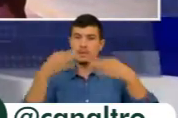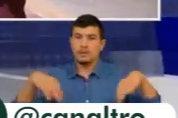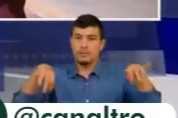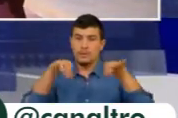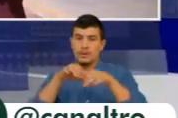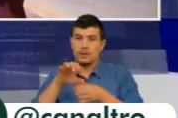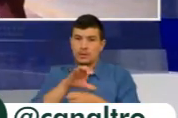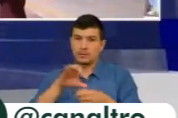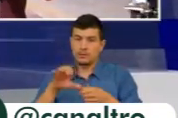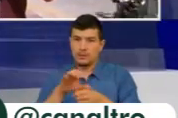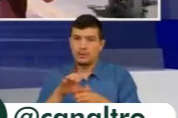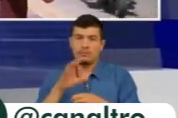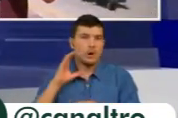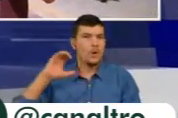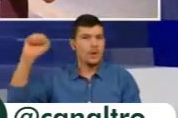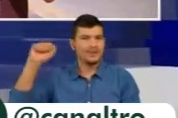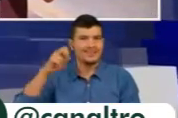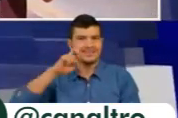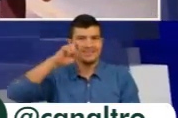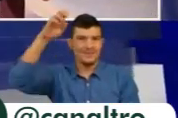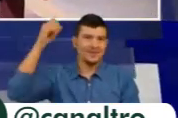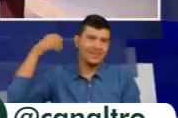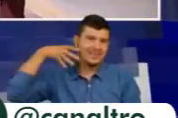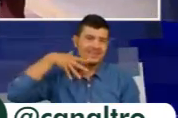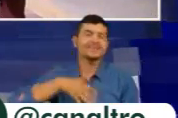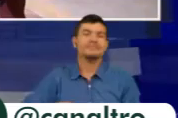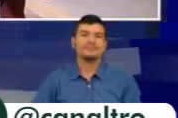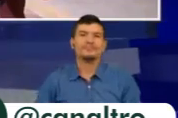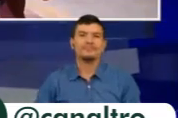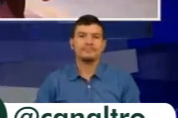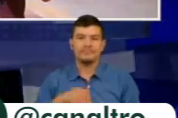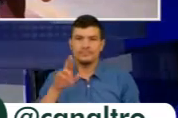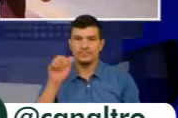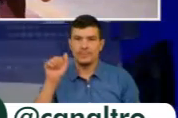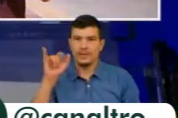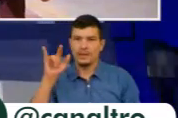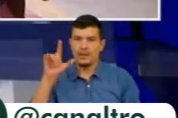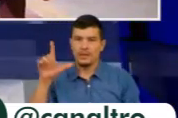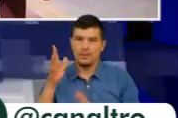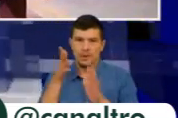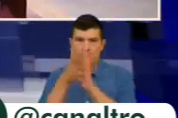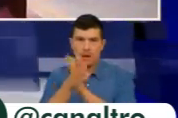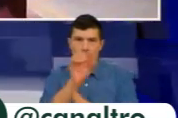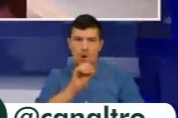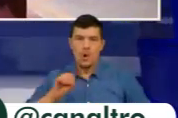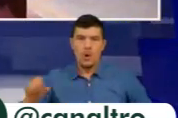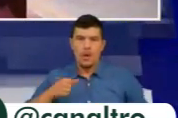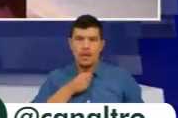sector de la ciudad. Desde Ocaña, en el norte de Santander, con la cámara de Jesús Zúñiga, Raúl Rolando Castro para Oriente Noticias. Muy buenas tardes.